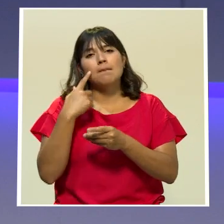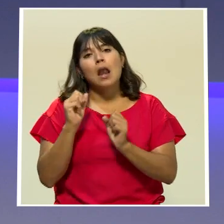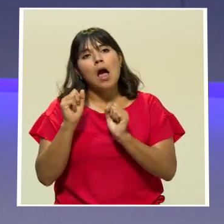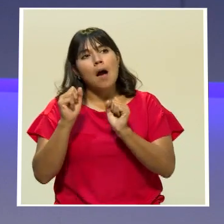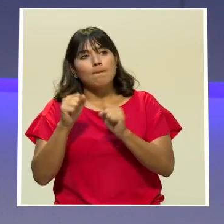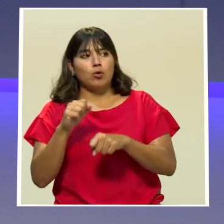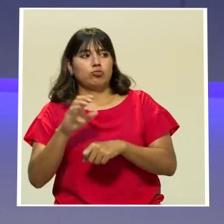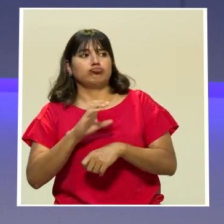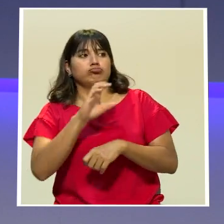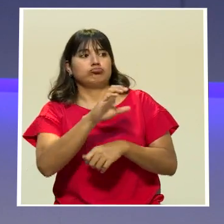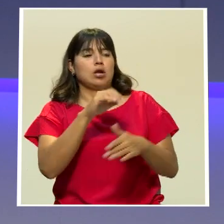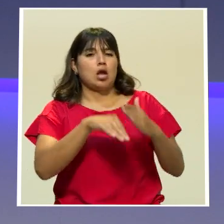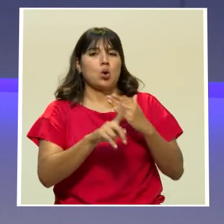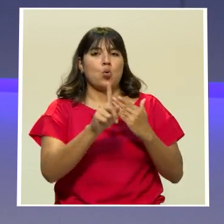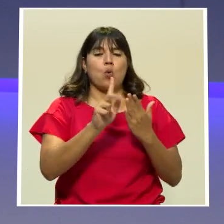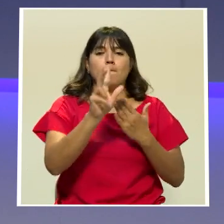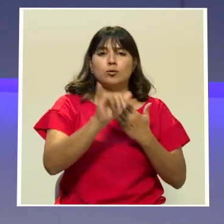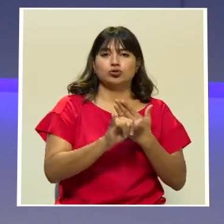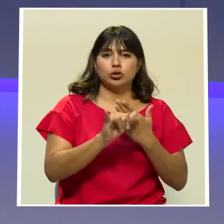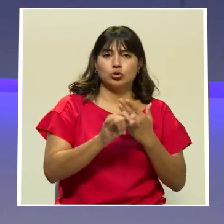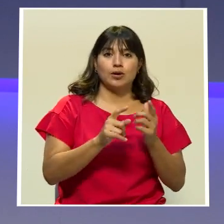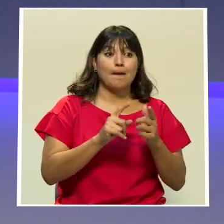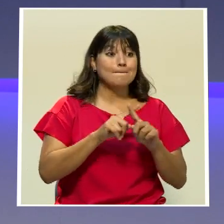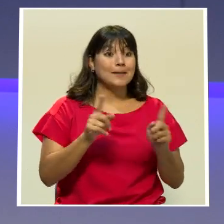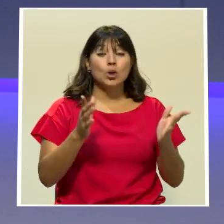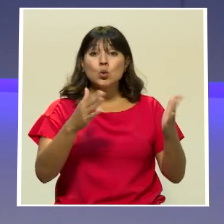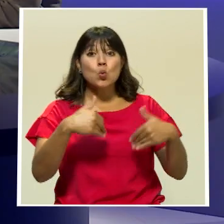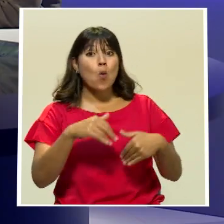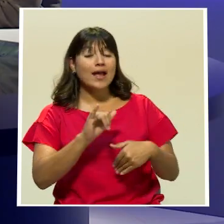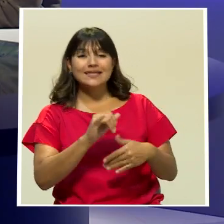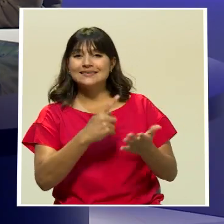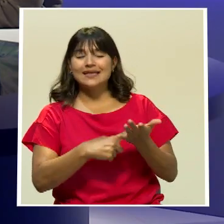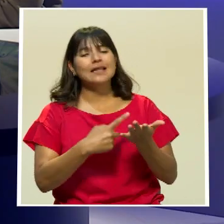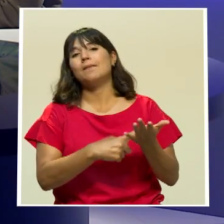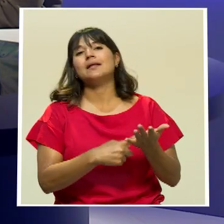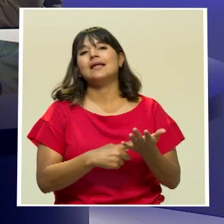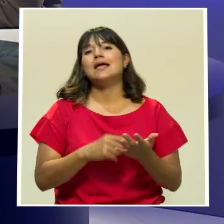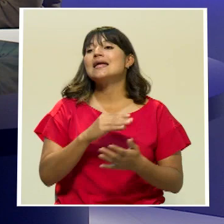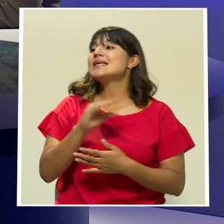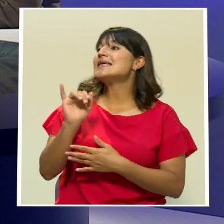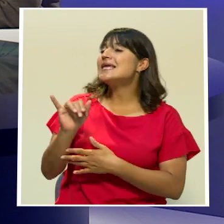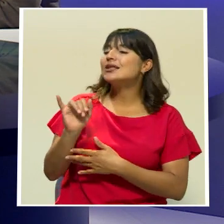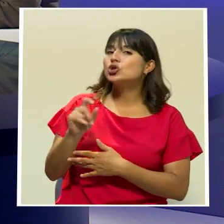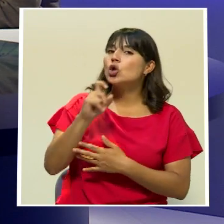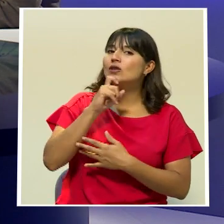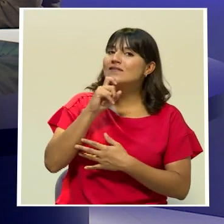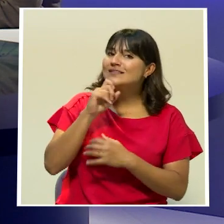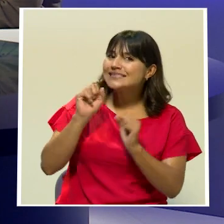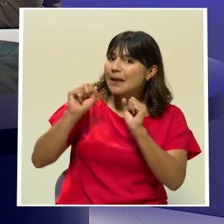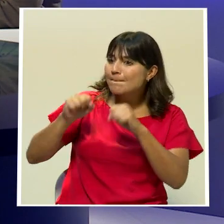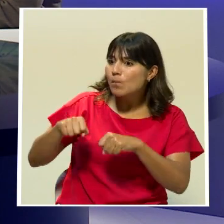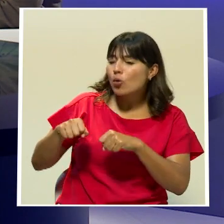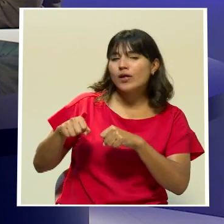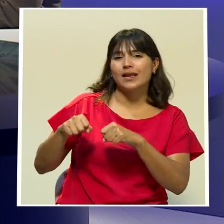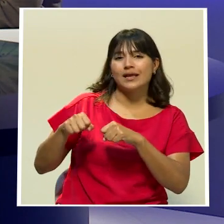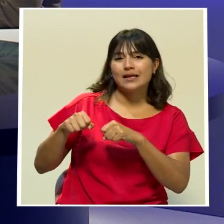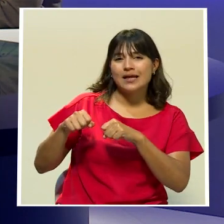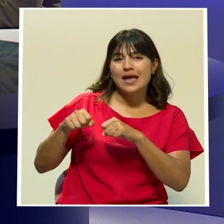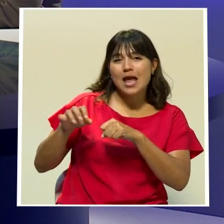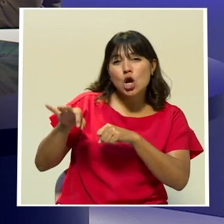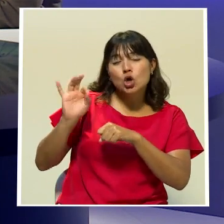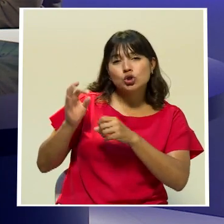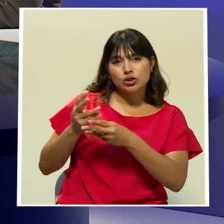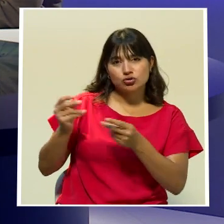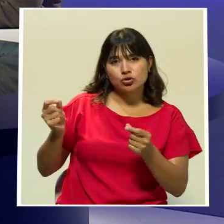cual proyecto de país. Y ese debate está ausente. Y es lo difícil de llegar a la letra menuda. Yo creo que la